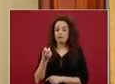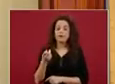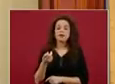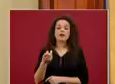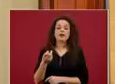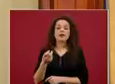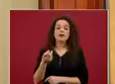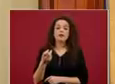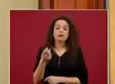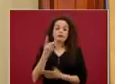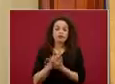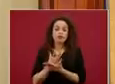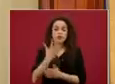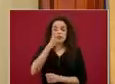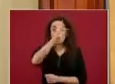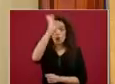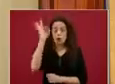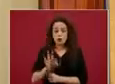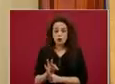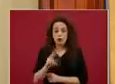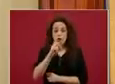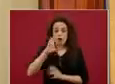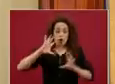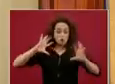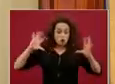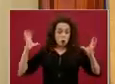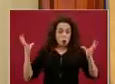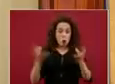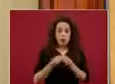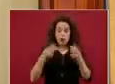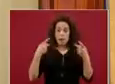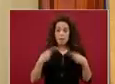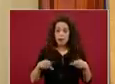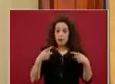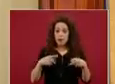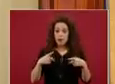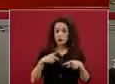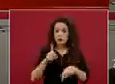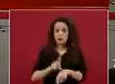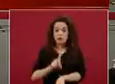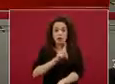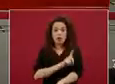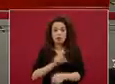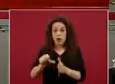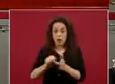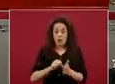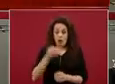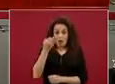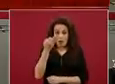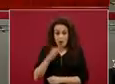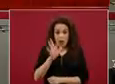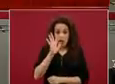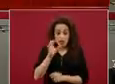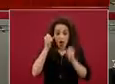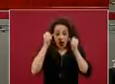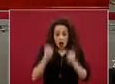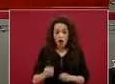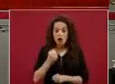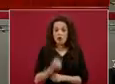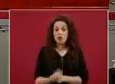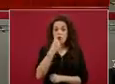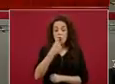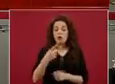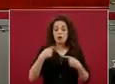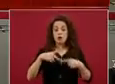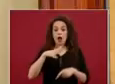5% de todo ese gran total de personas que en algún momento desde el mes de febrero que se confirmó el primer caso,